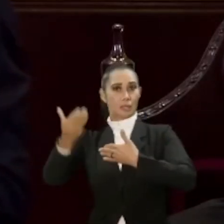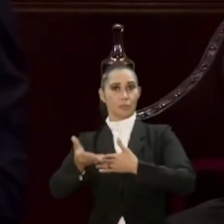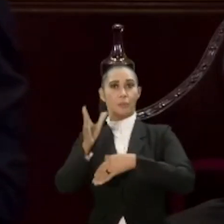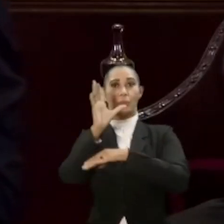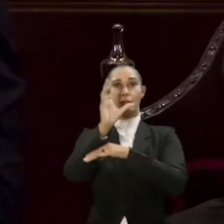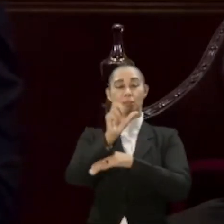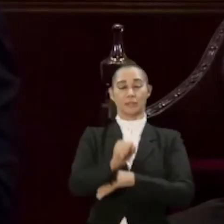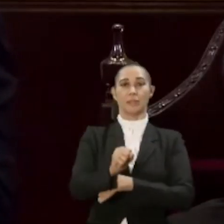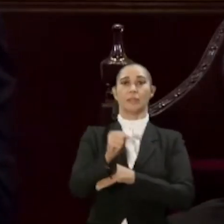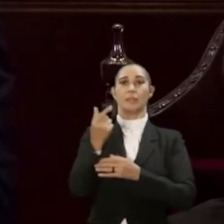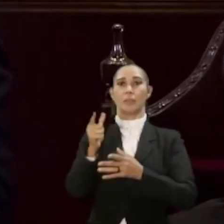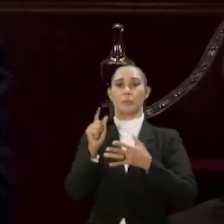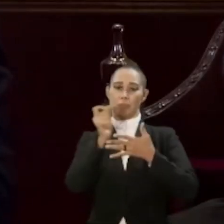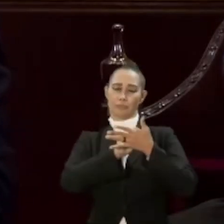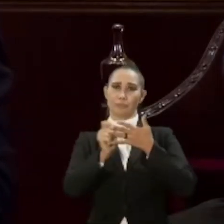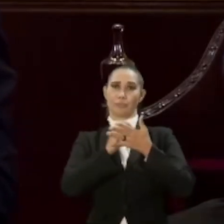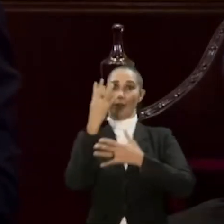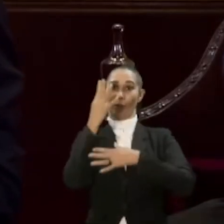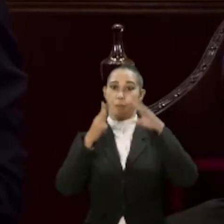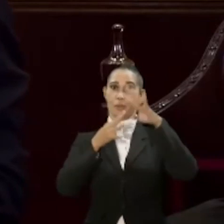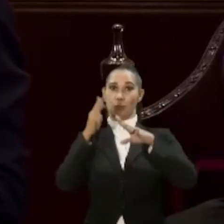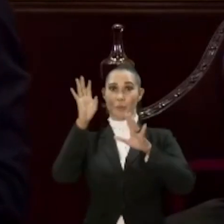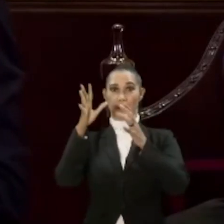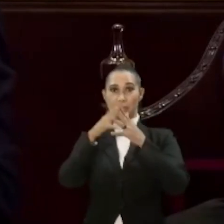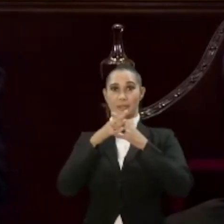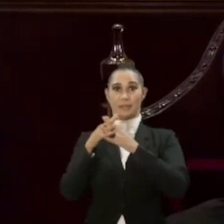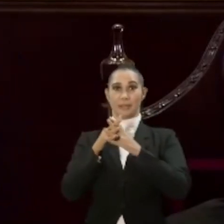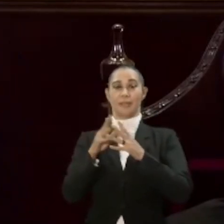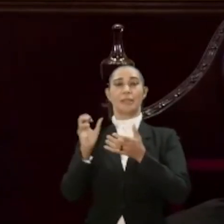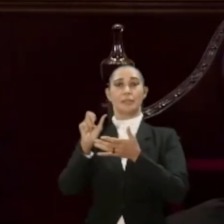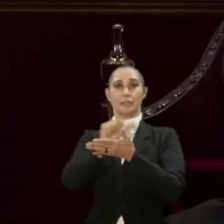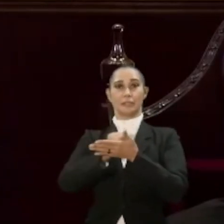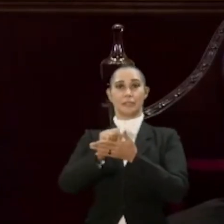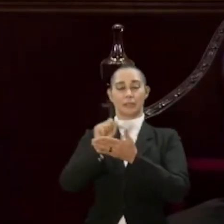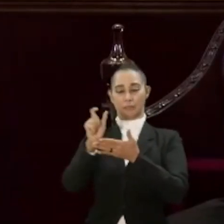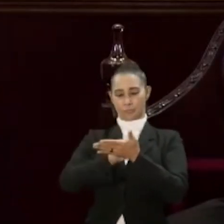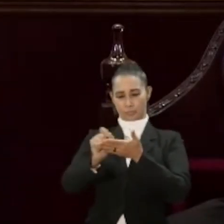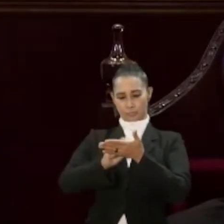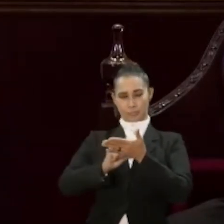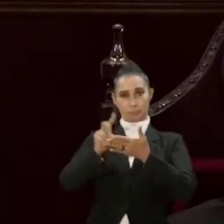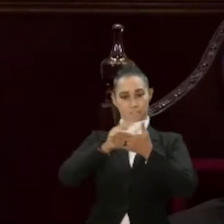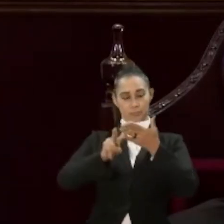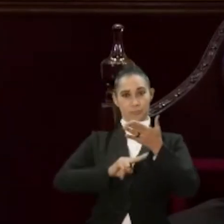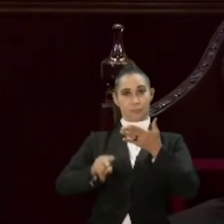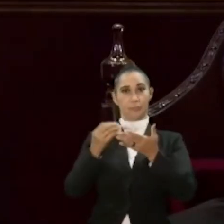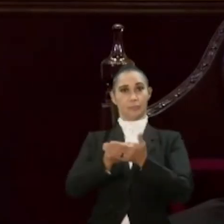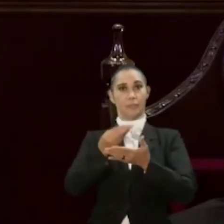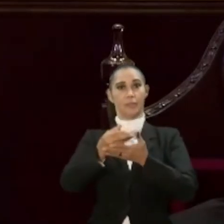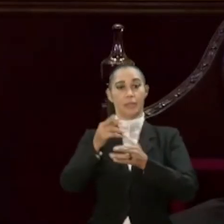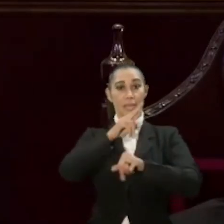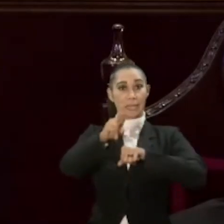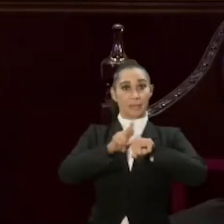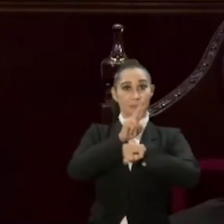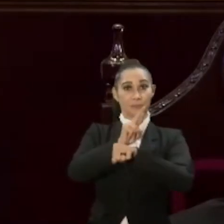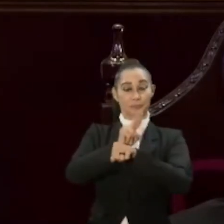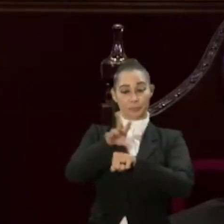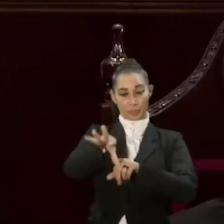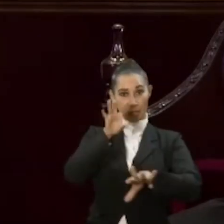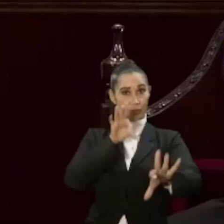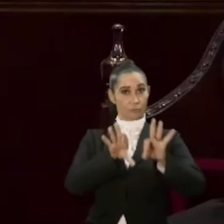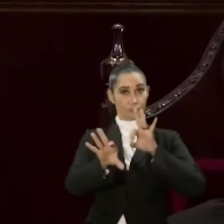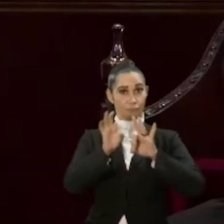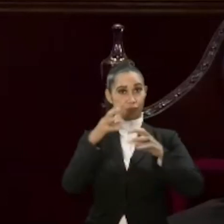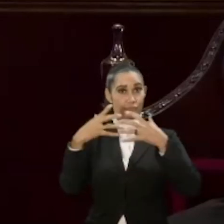un memorando de entendimiento entre los cuatro países y Estados Unidos para realizar un estudio sobre las cadenas de suministros regionales e identificar